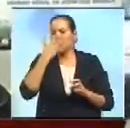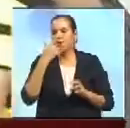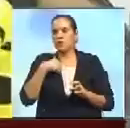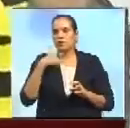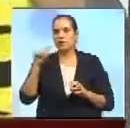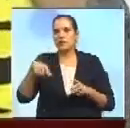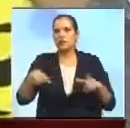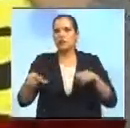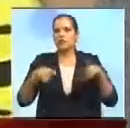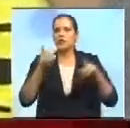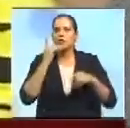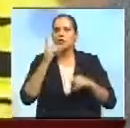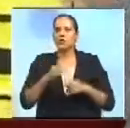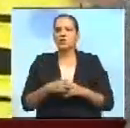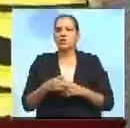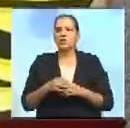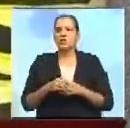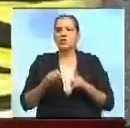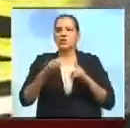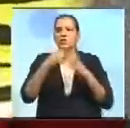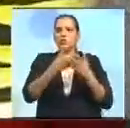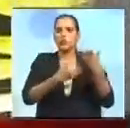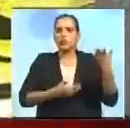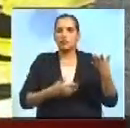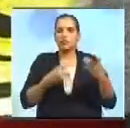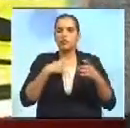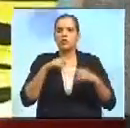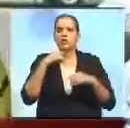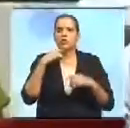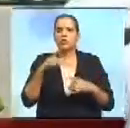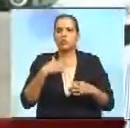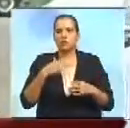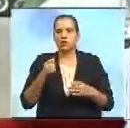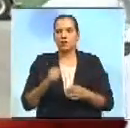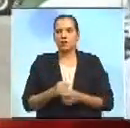en el lugar y señaló que van a levantar un informe acerca de lo acontecido.